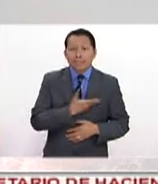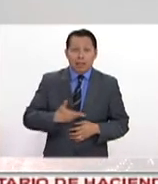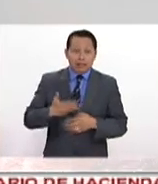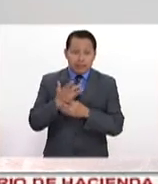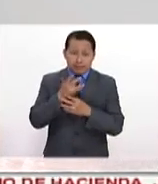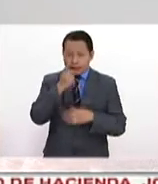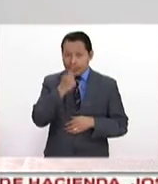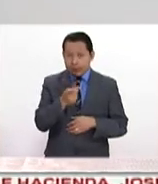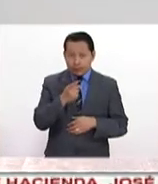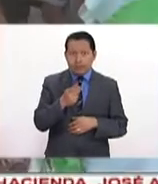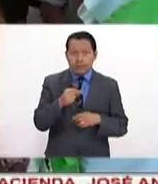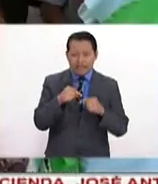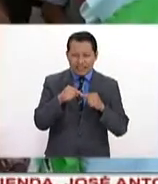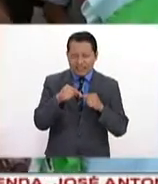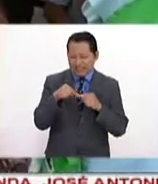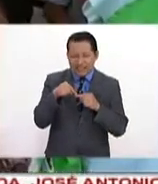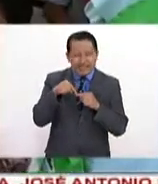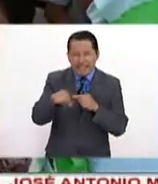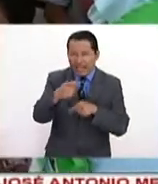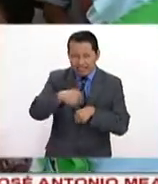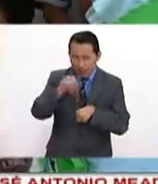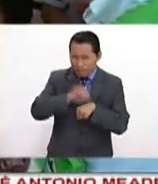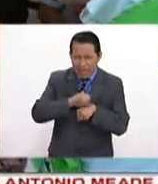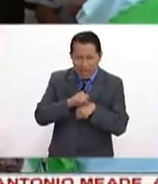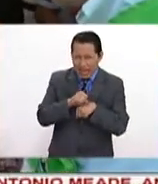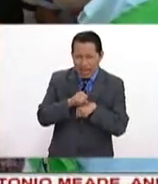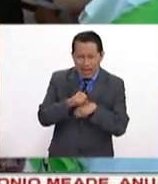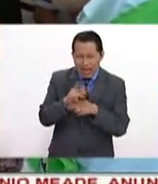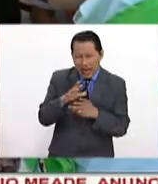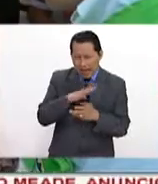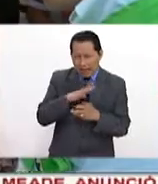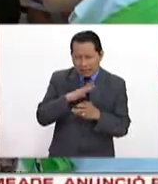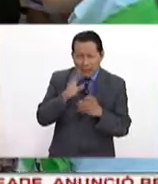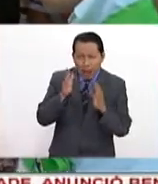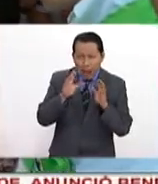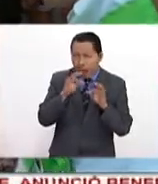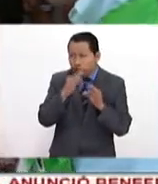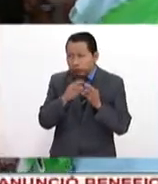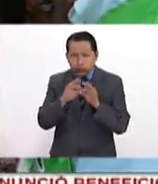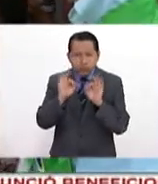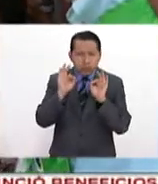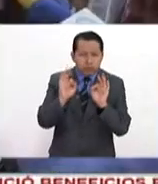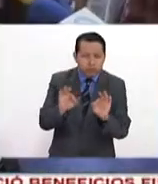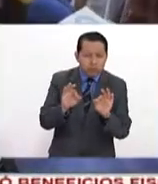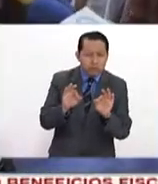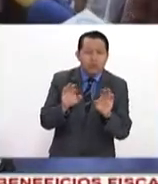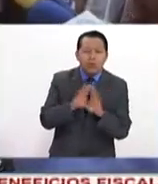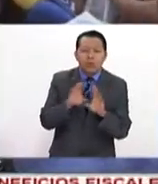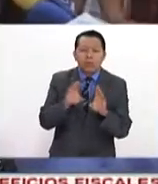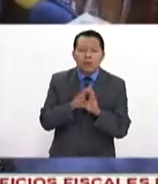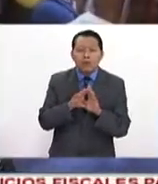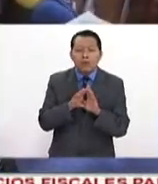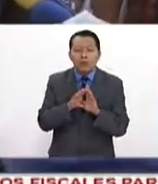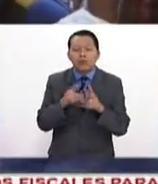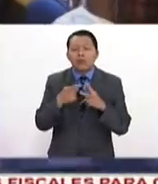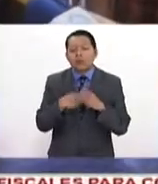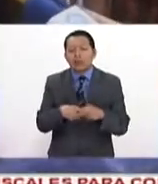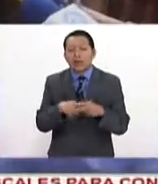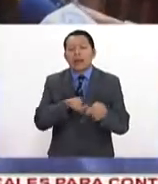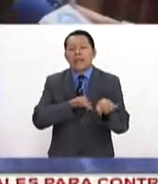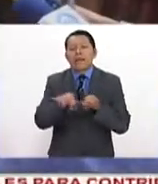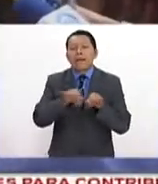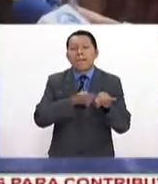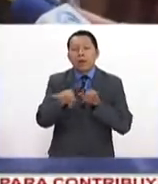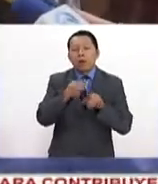hasta finales de esta semana que se tenga ya un balance de los daños, entonces tendrían que comenzar estos trabajos